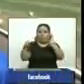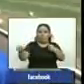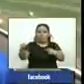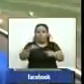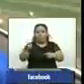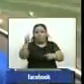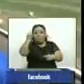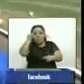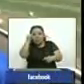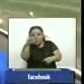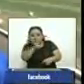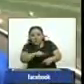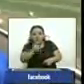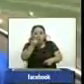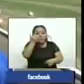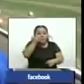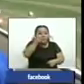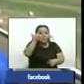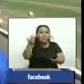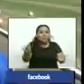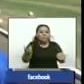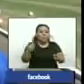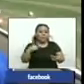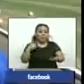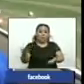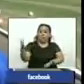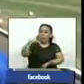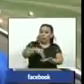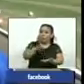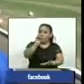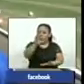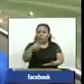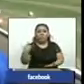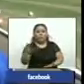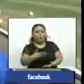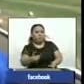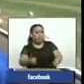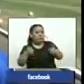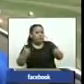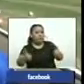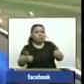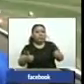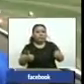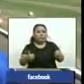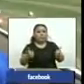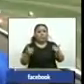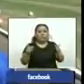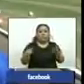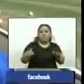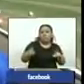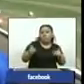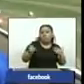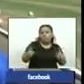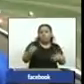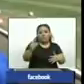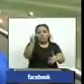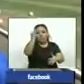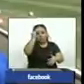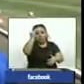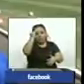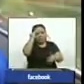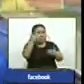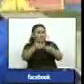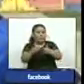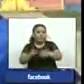tienen los jóvenes. Creo que pues, como repito, bueno para nosotros, para el grupo, para el partido que se viene, que sabemos que es un partido